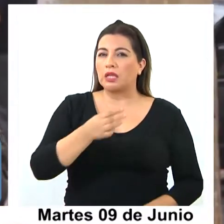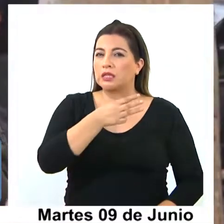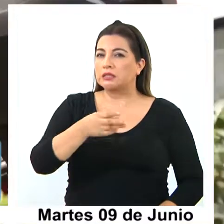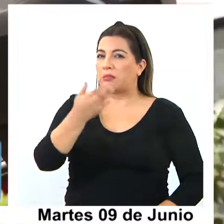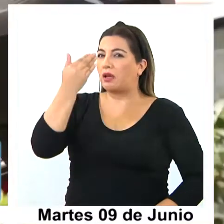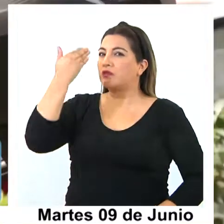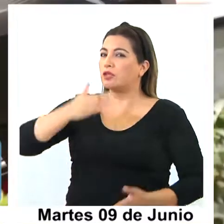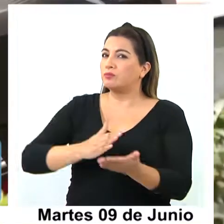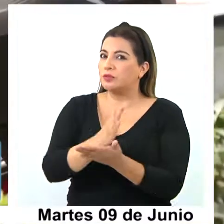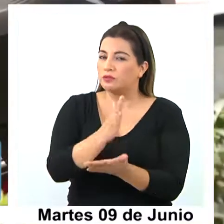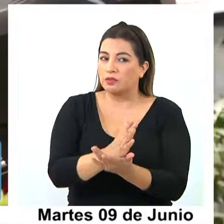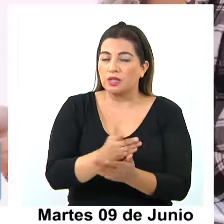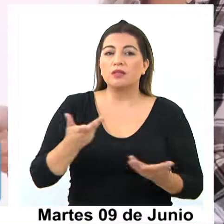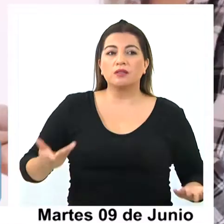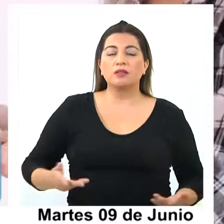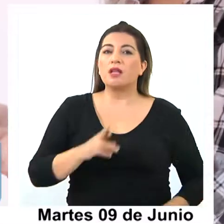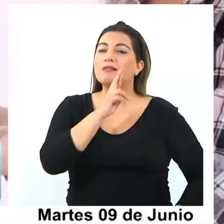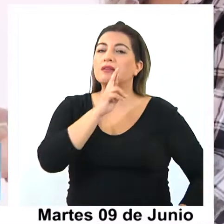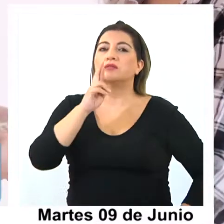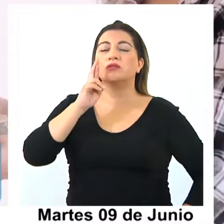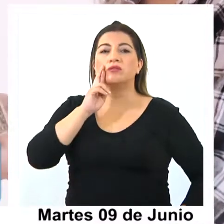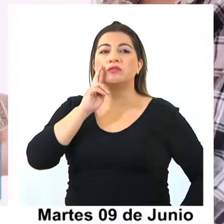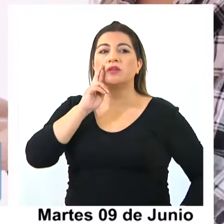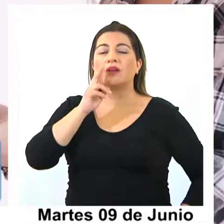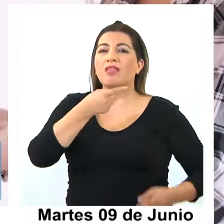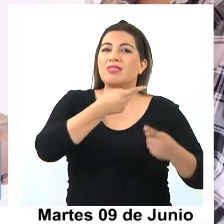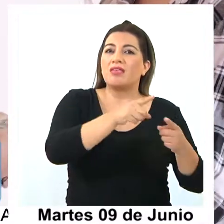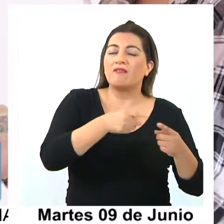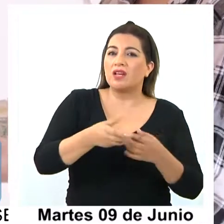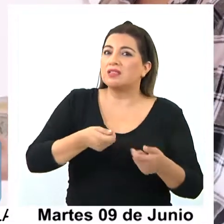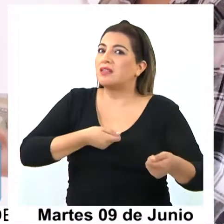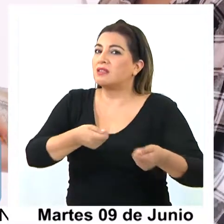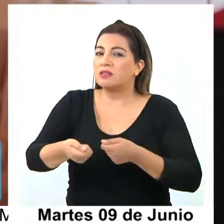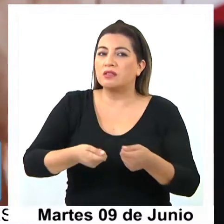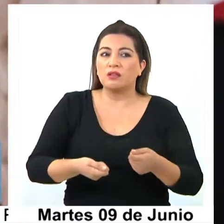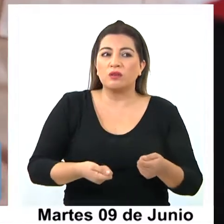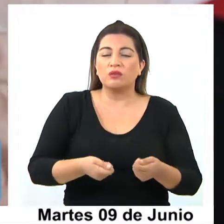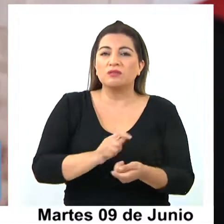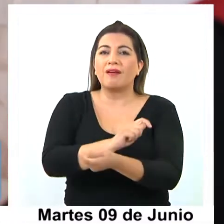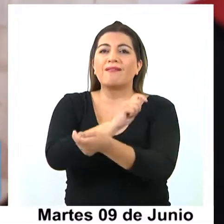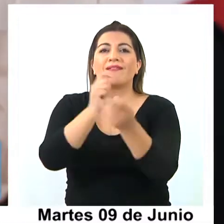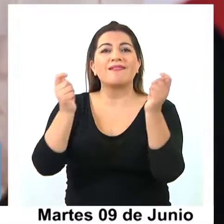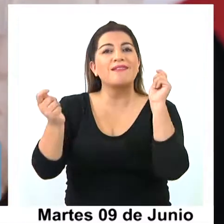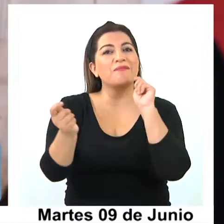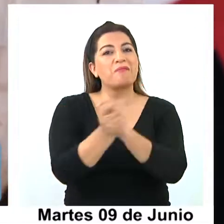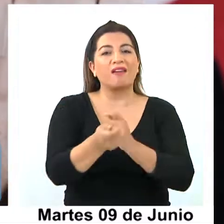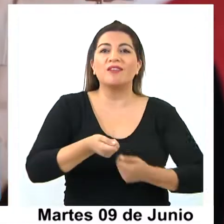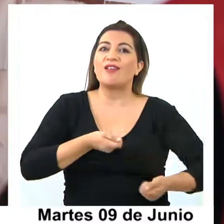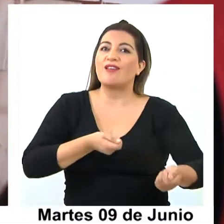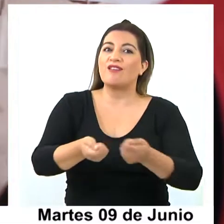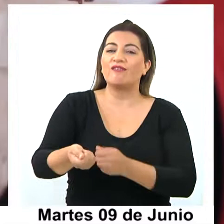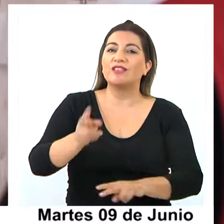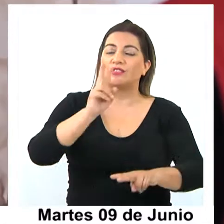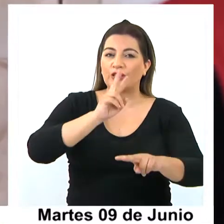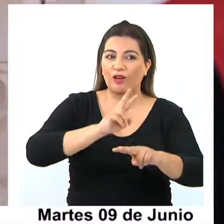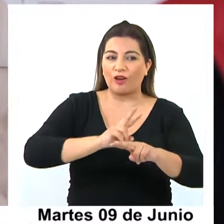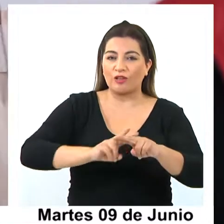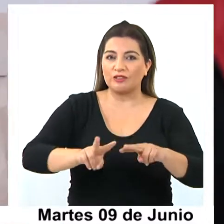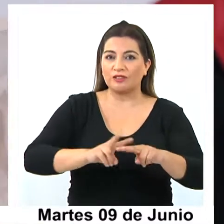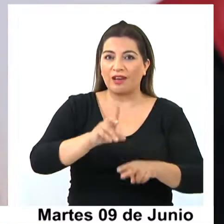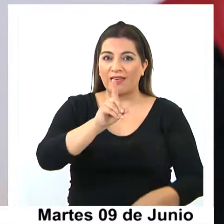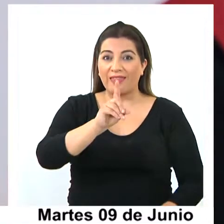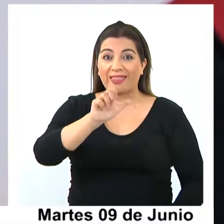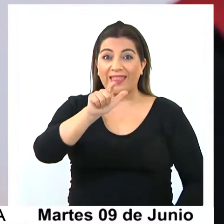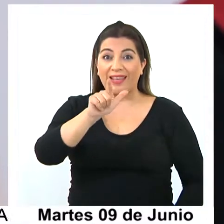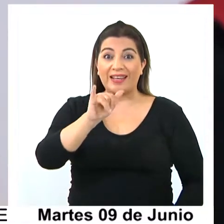más de tres semanas. Tanto restaurantes como distintos negocios han tenido que cambiar su manera de venta y realizar los conocidos